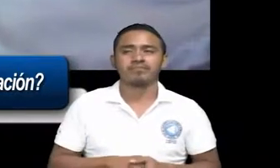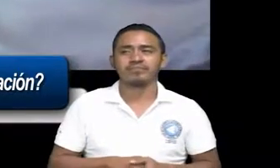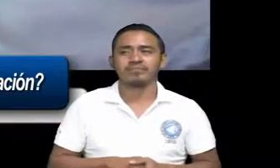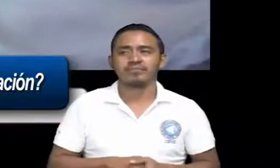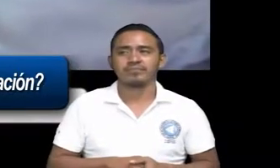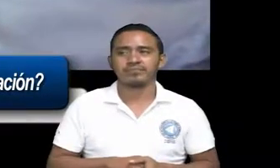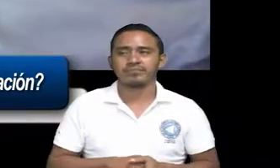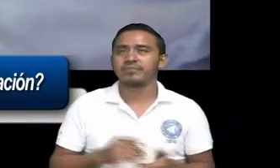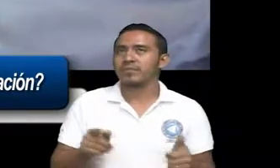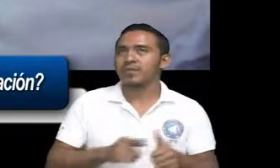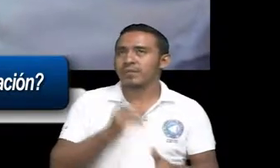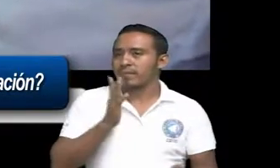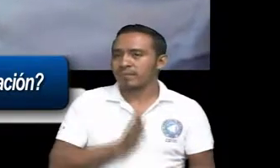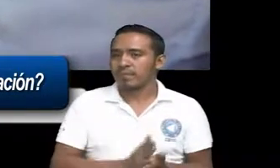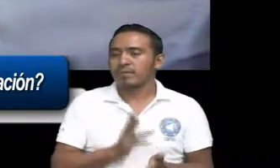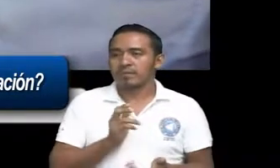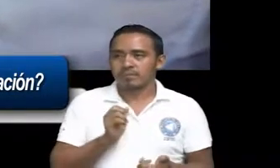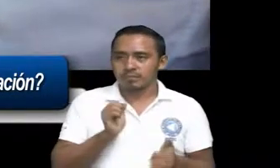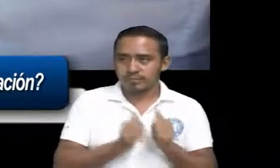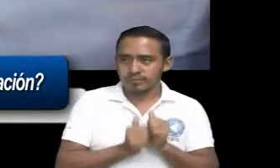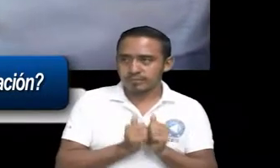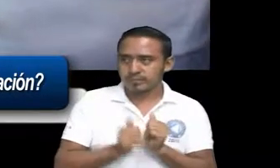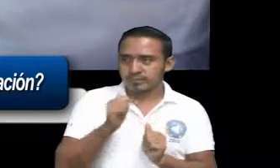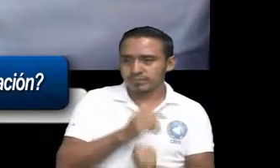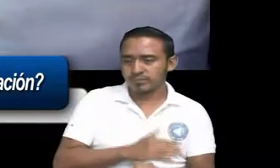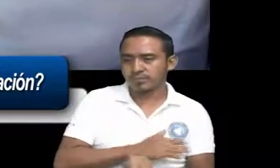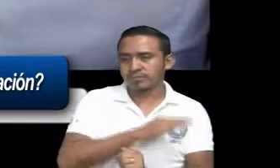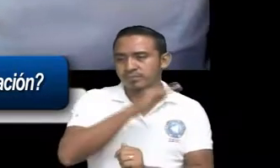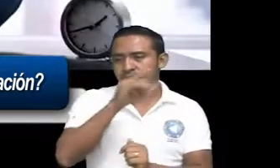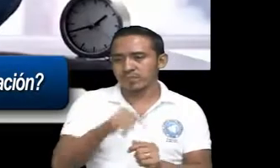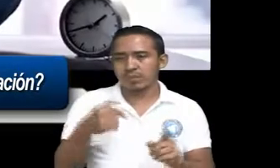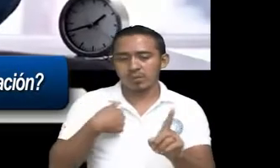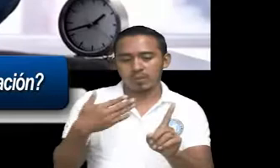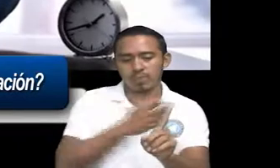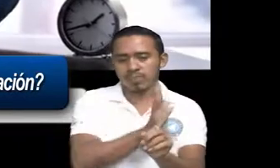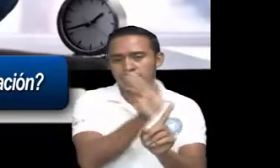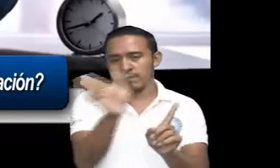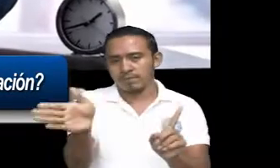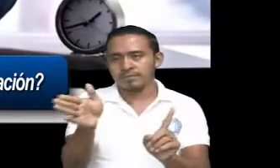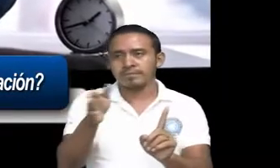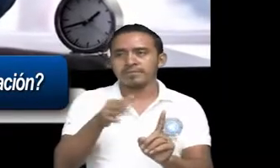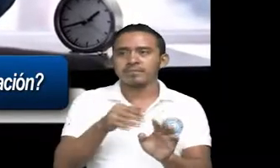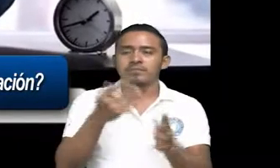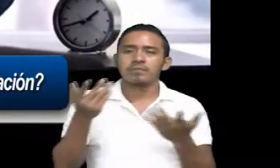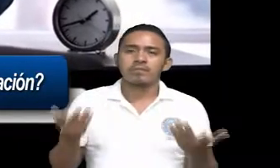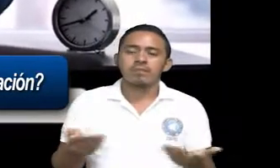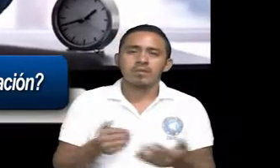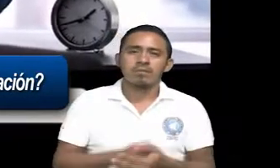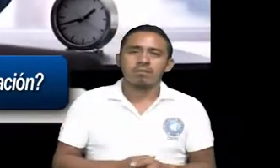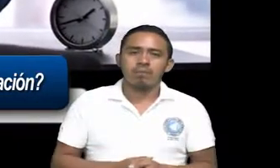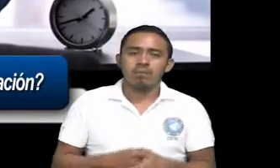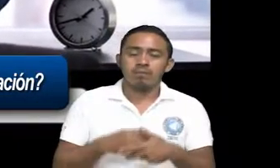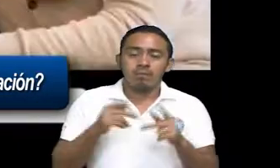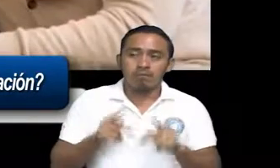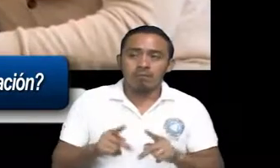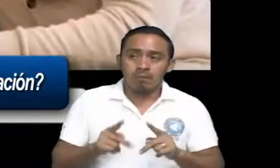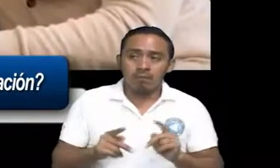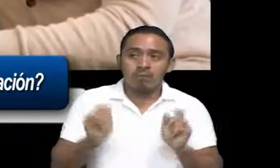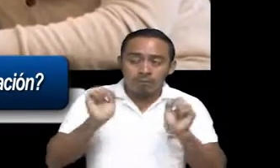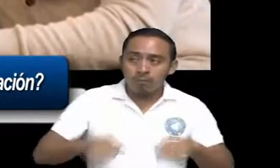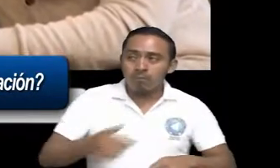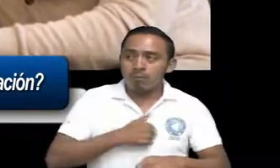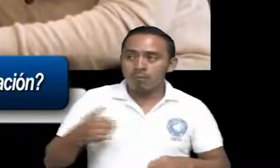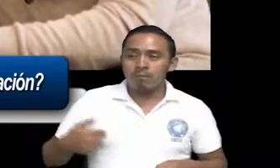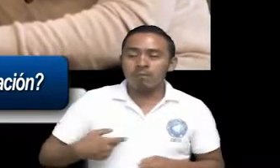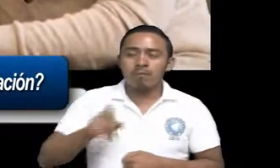Obviamente, pues la primera relación puede afectar cuando hay infidelidad. Eso suele hacer que una persona se vuelva celosa.